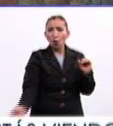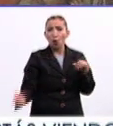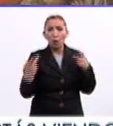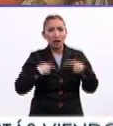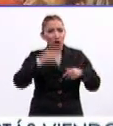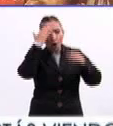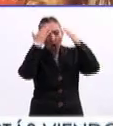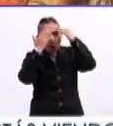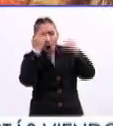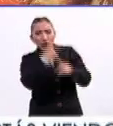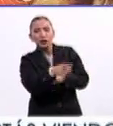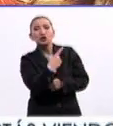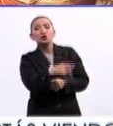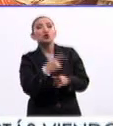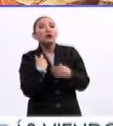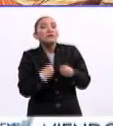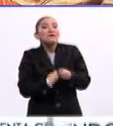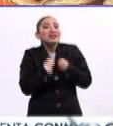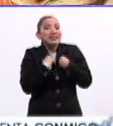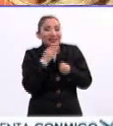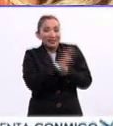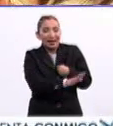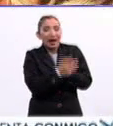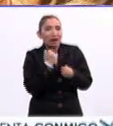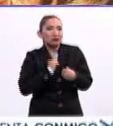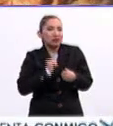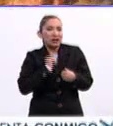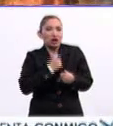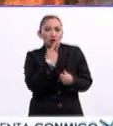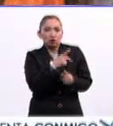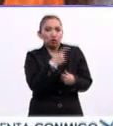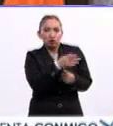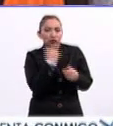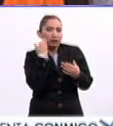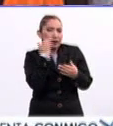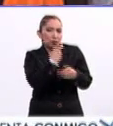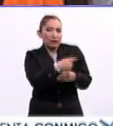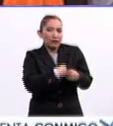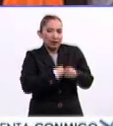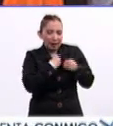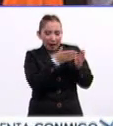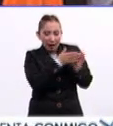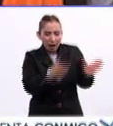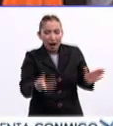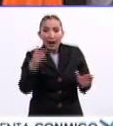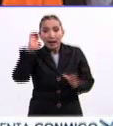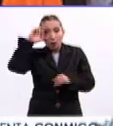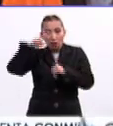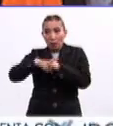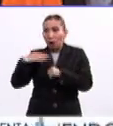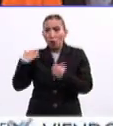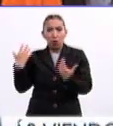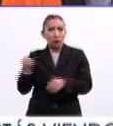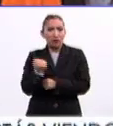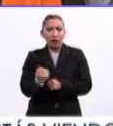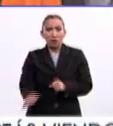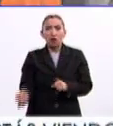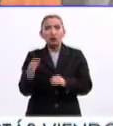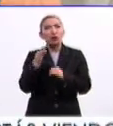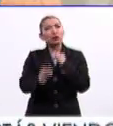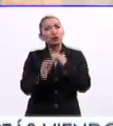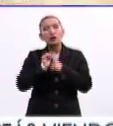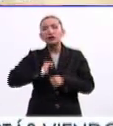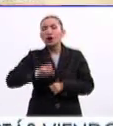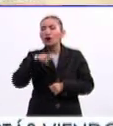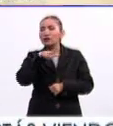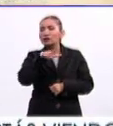más conocida de México en su siglo definitivamente, un bestseller en Europa, a finales del siglo XVII y principios del